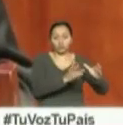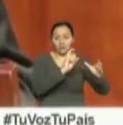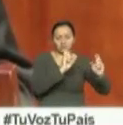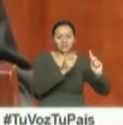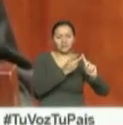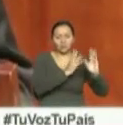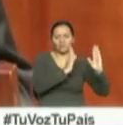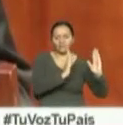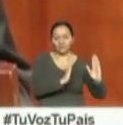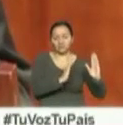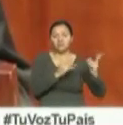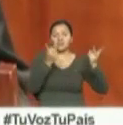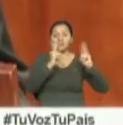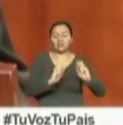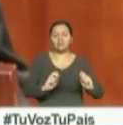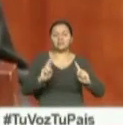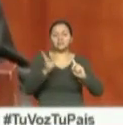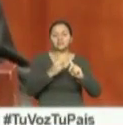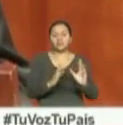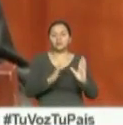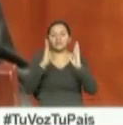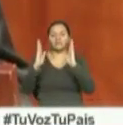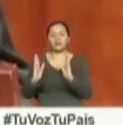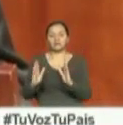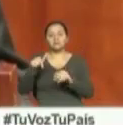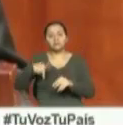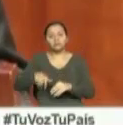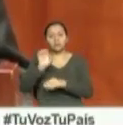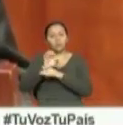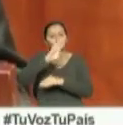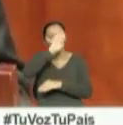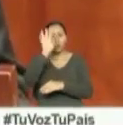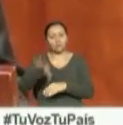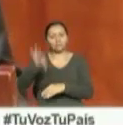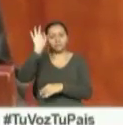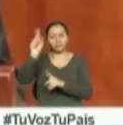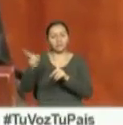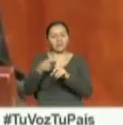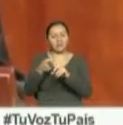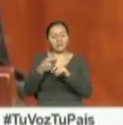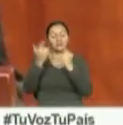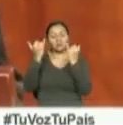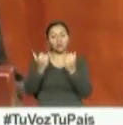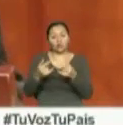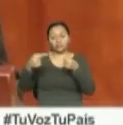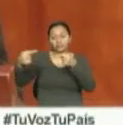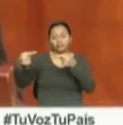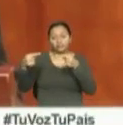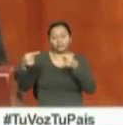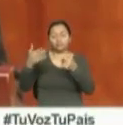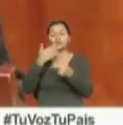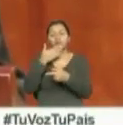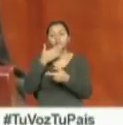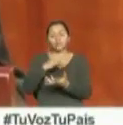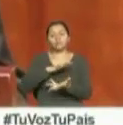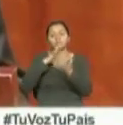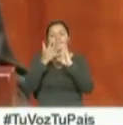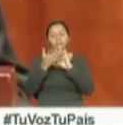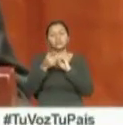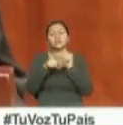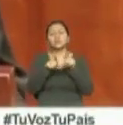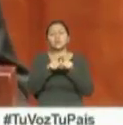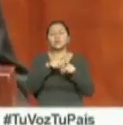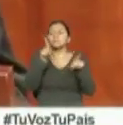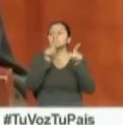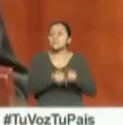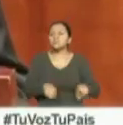sino también en un segundo momento de la historia del Ecuador. Acá lo que estamos disputando es salir del modelo Banana